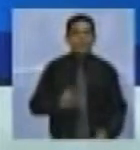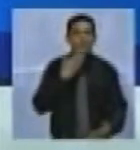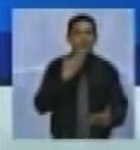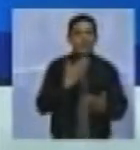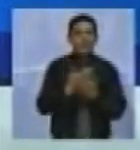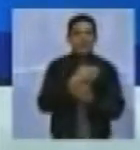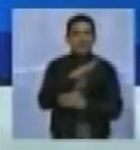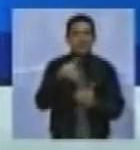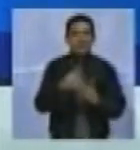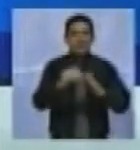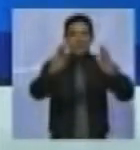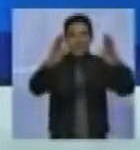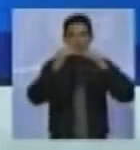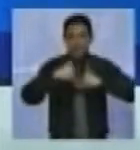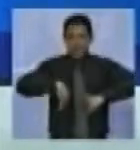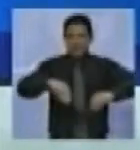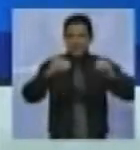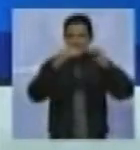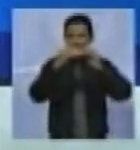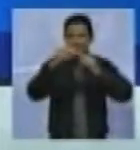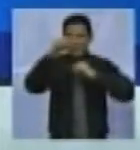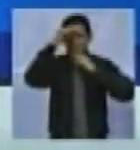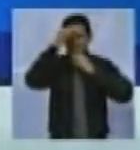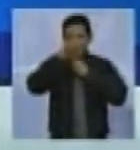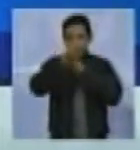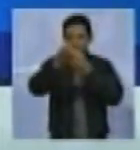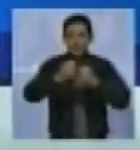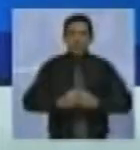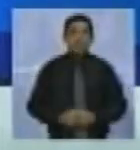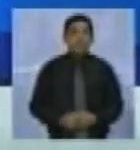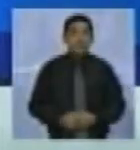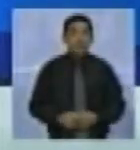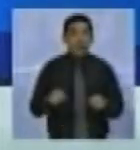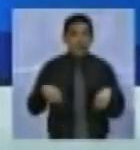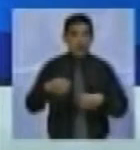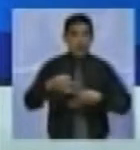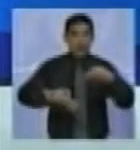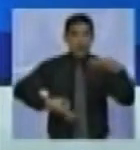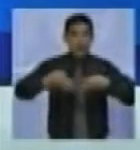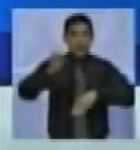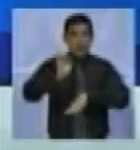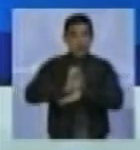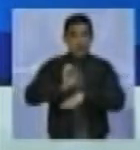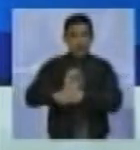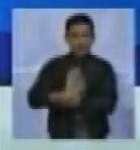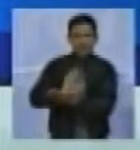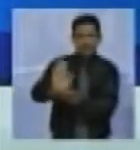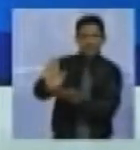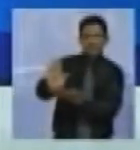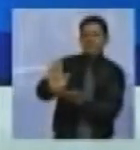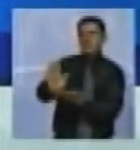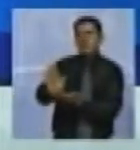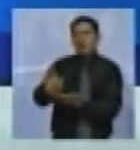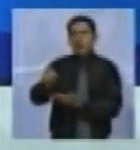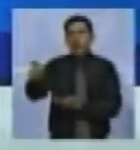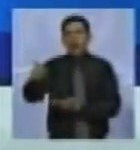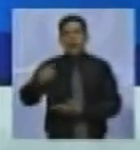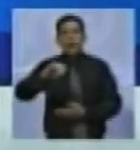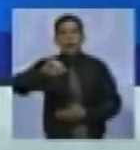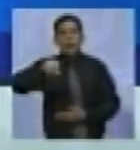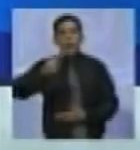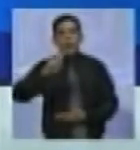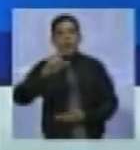agradecemos por su sintonía y continuamos con más información. La justicia ecuatoriana rechazó la demanda del fundador de Wikileaks,